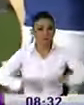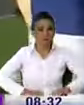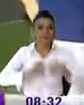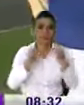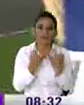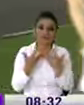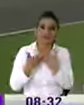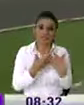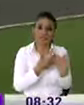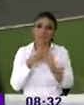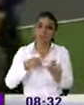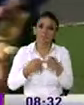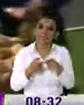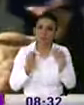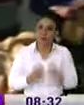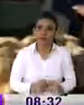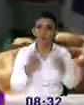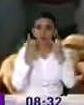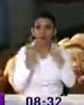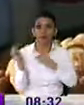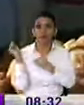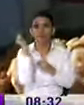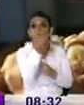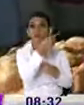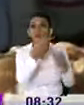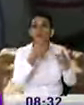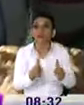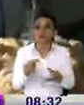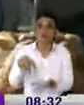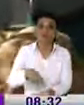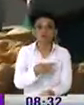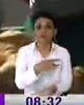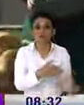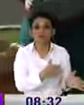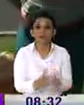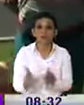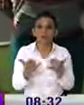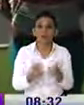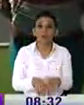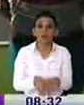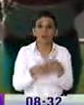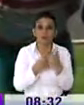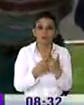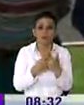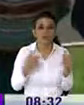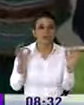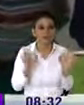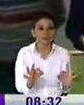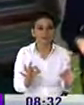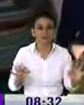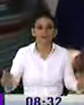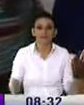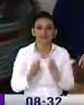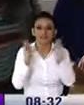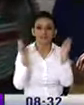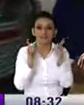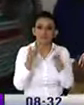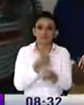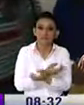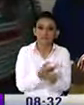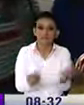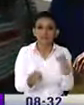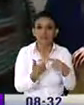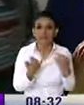diviértase en familia. Ustedes pueden ver al fondo, inclusive también hay bailoterapia. Desde el día de hoy el cantón ya está lleno de festividades. Esta es la información